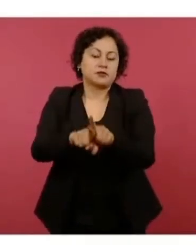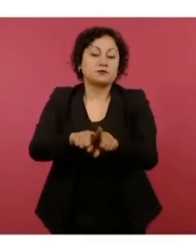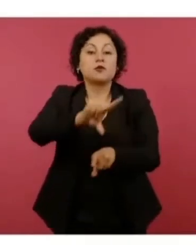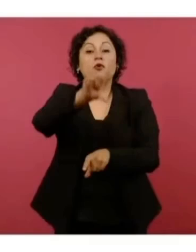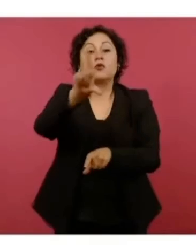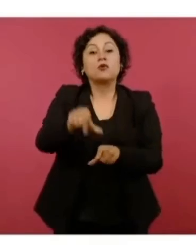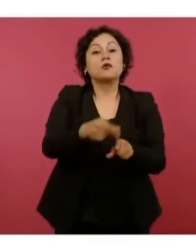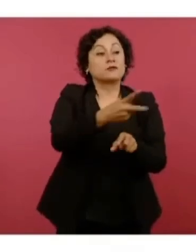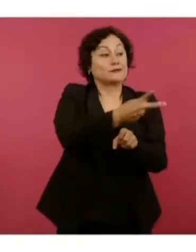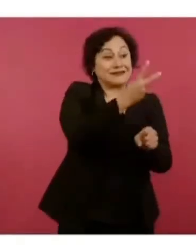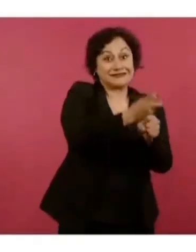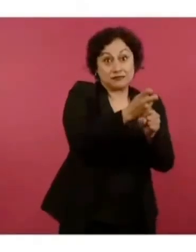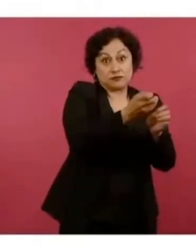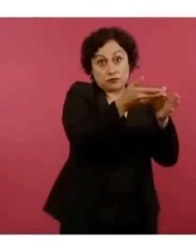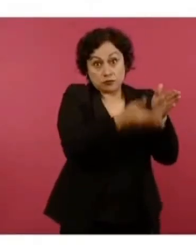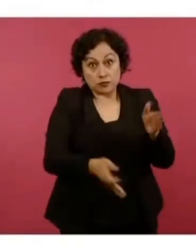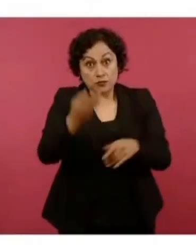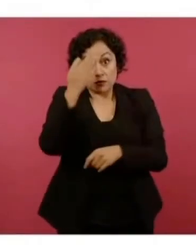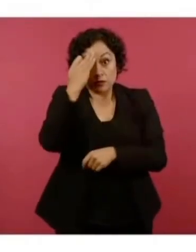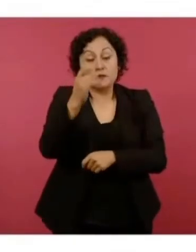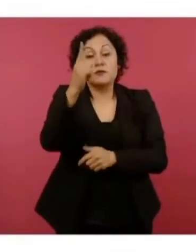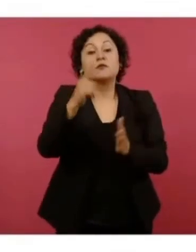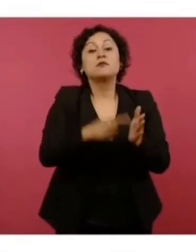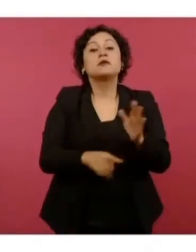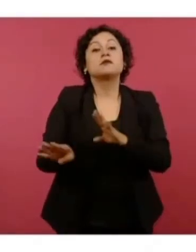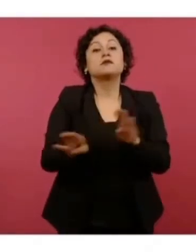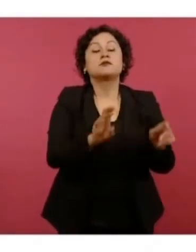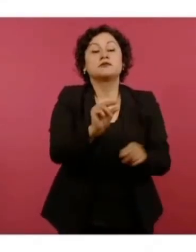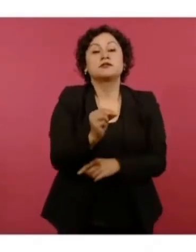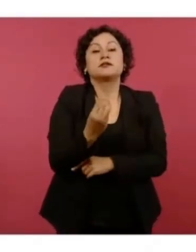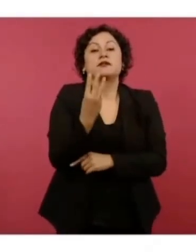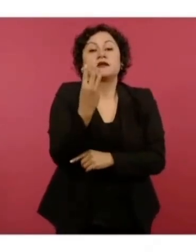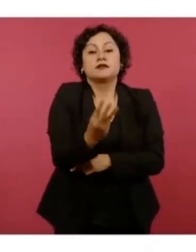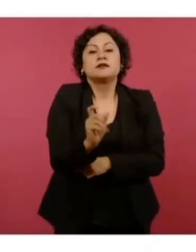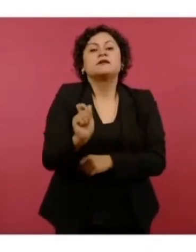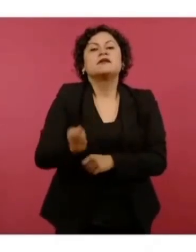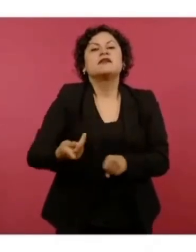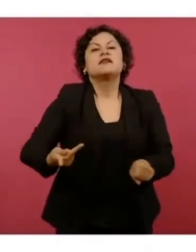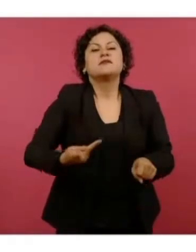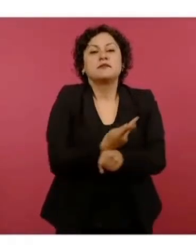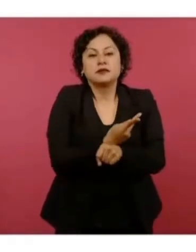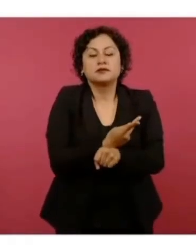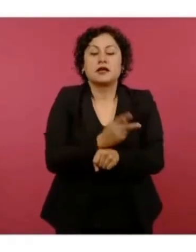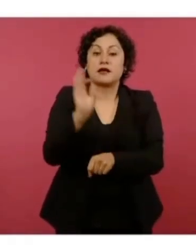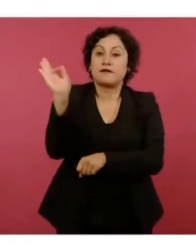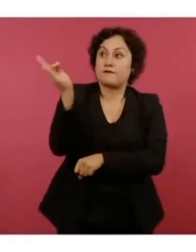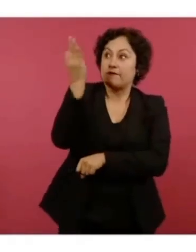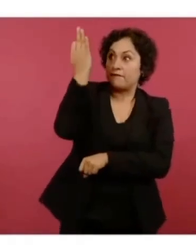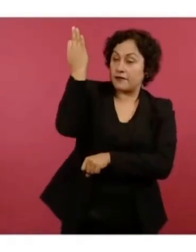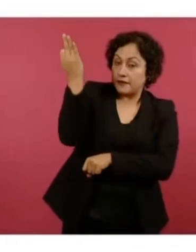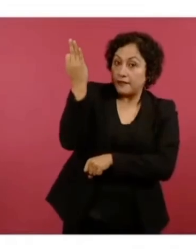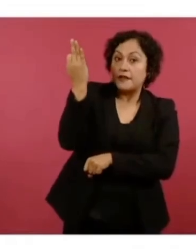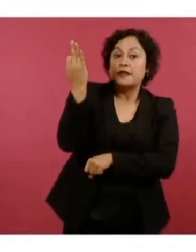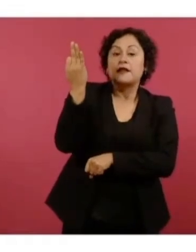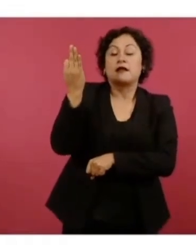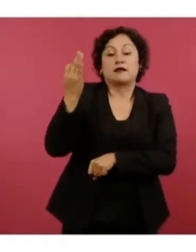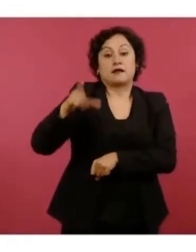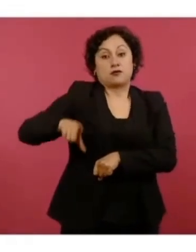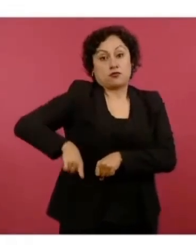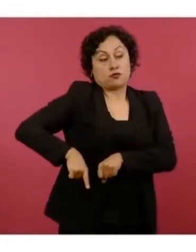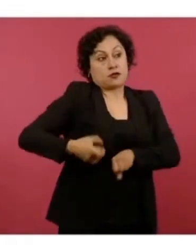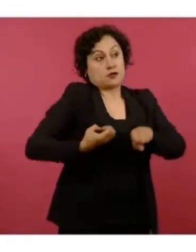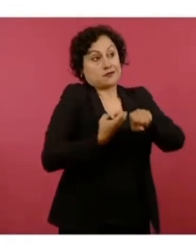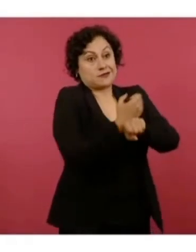de la fragmentación. En 1983 se establece la concurrencia entre la Federación y los gobiernos de los